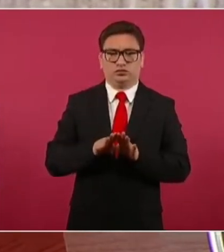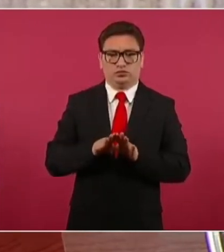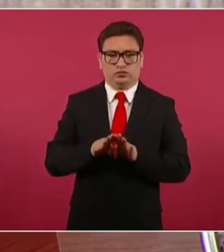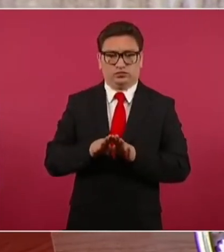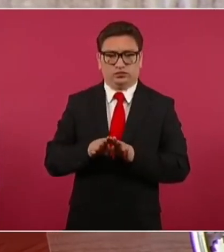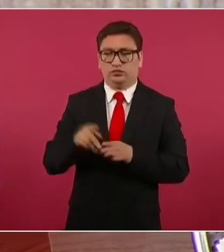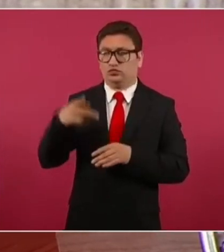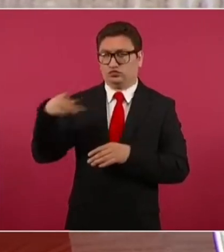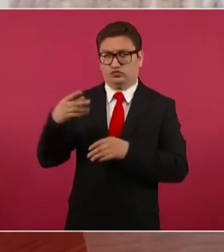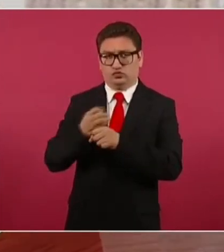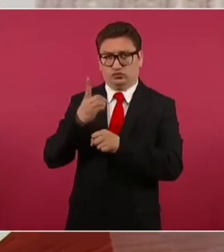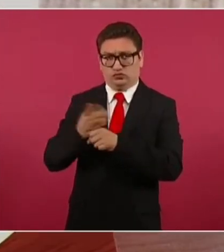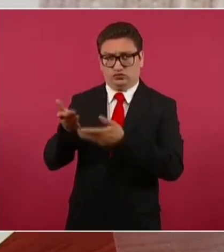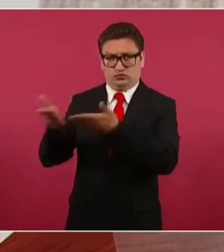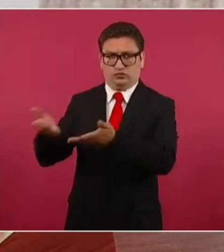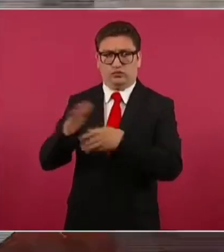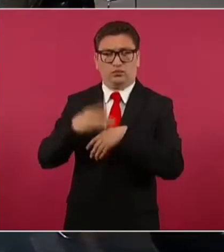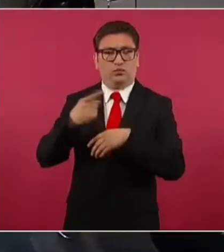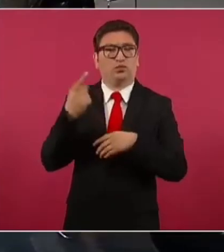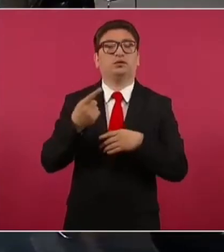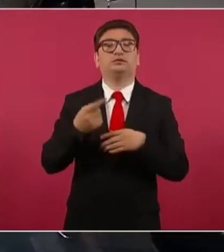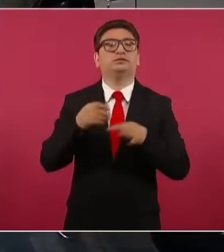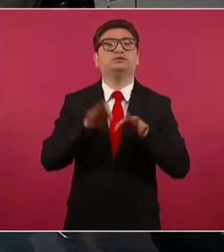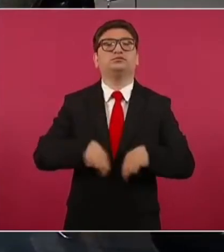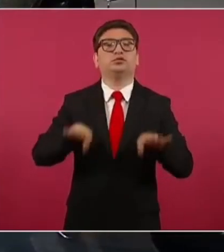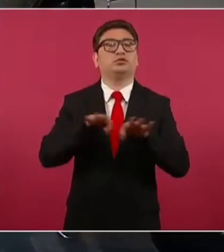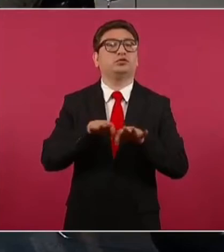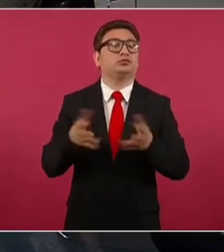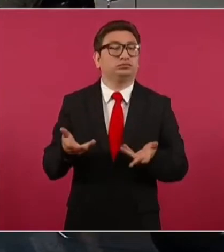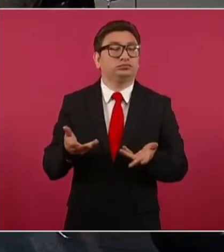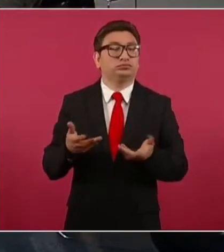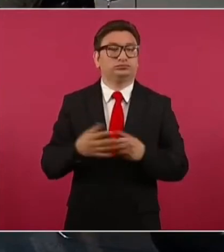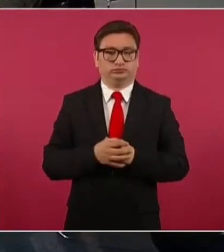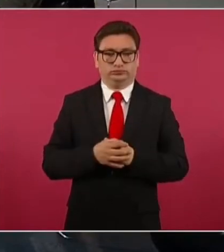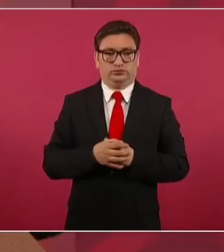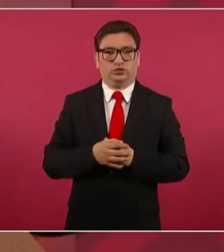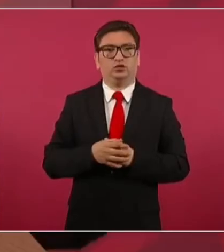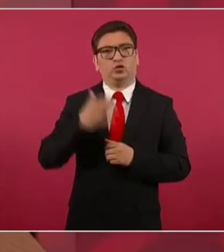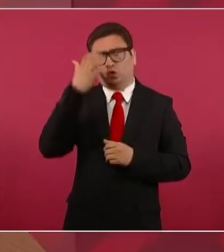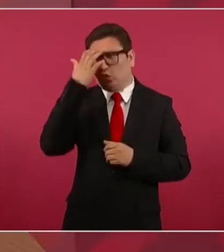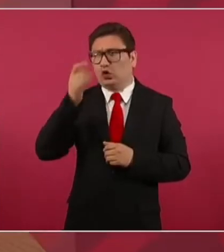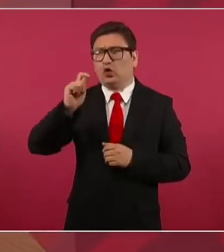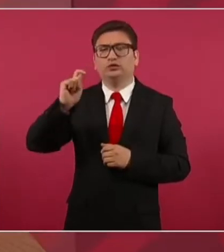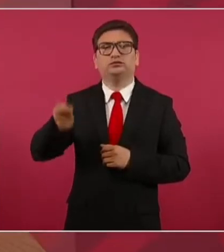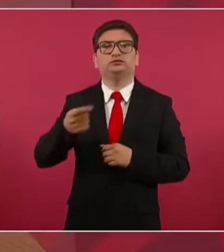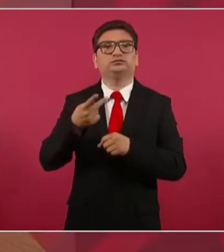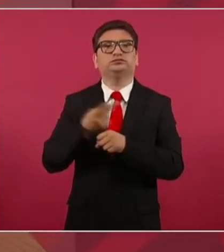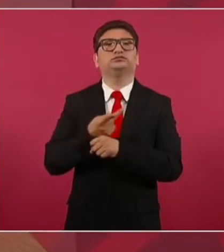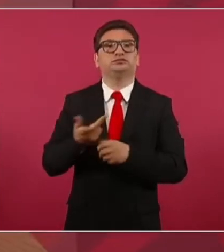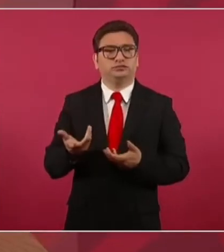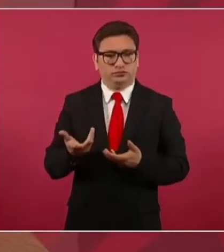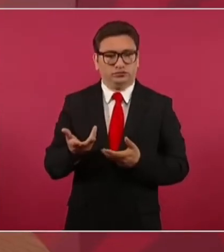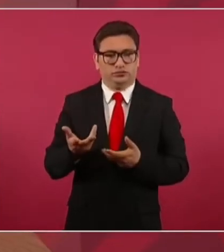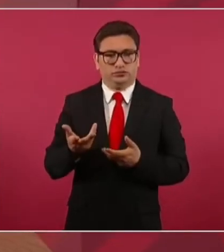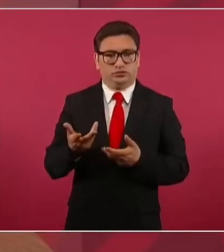criterios de oportunidad, porque lo importante pues es conocer lo que sucedió y